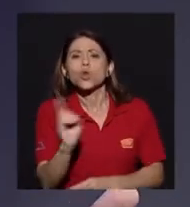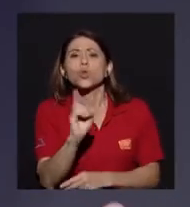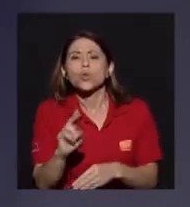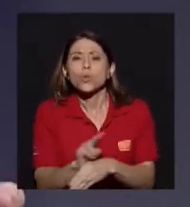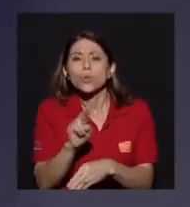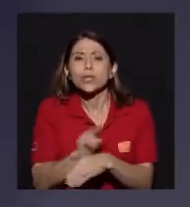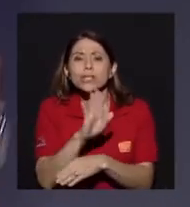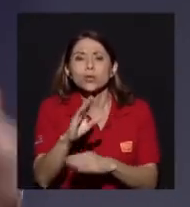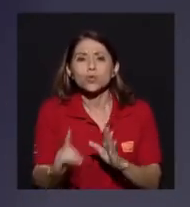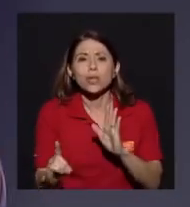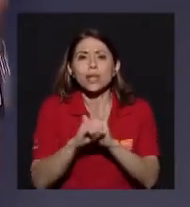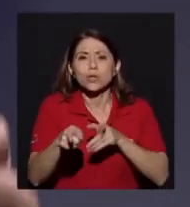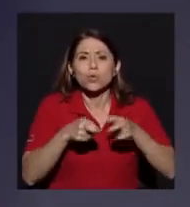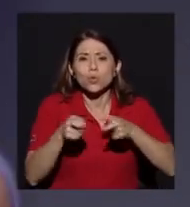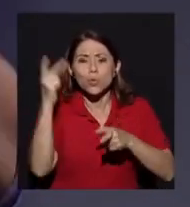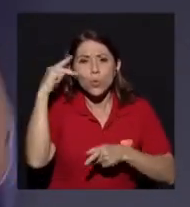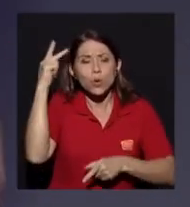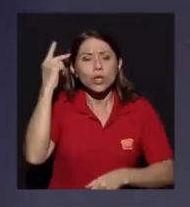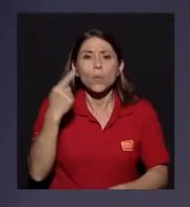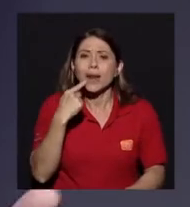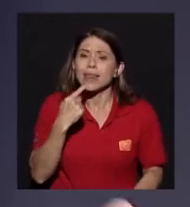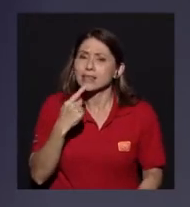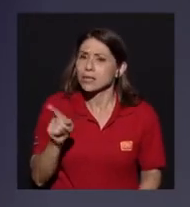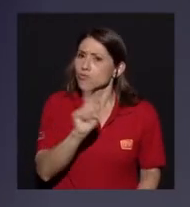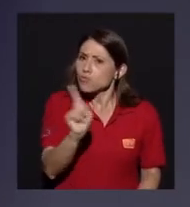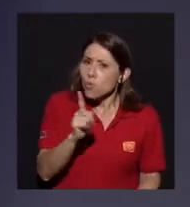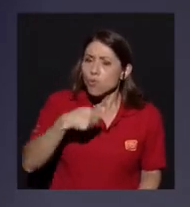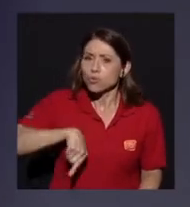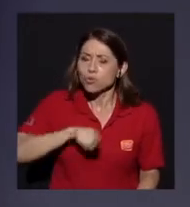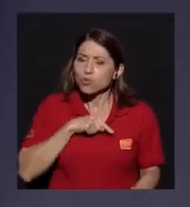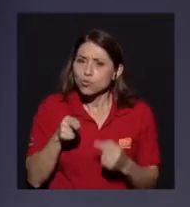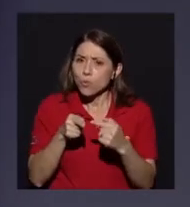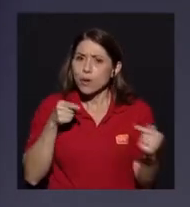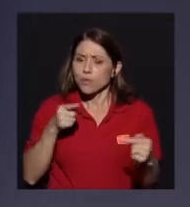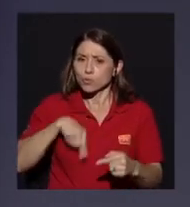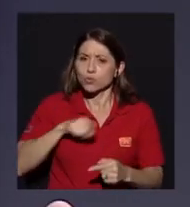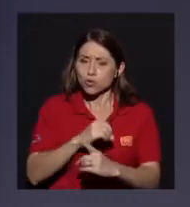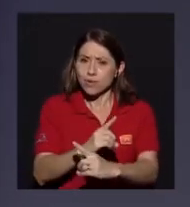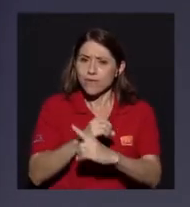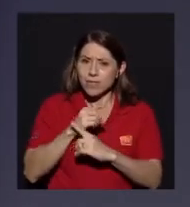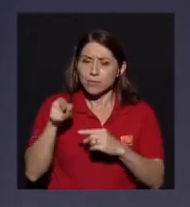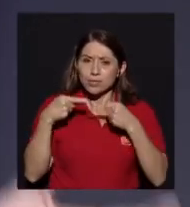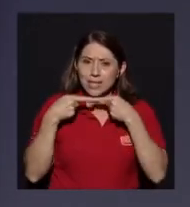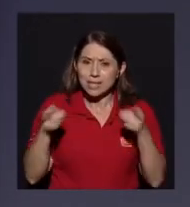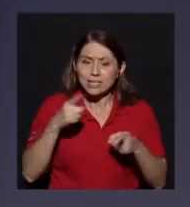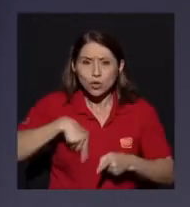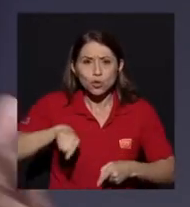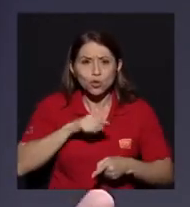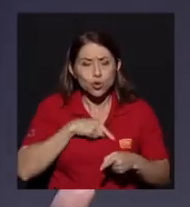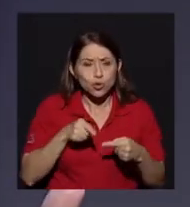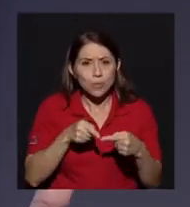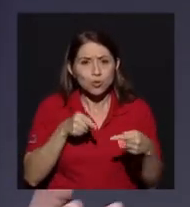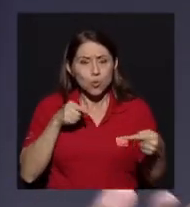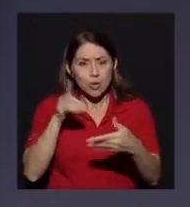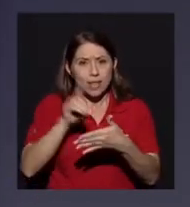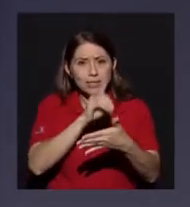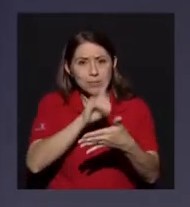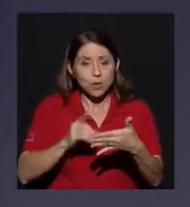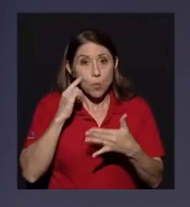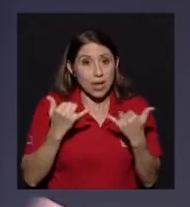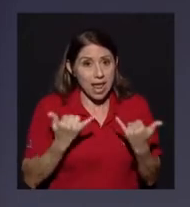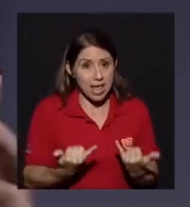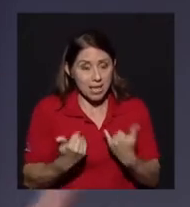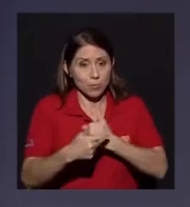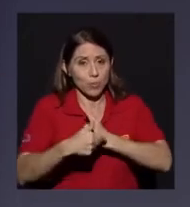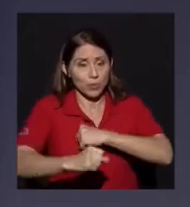control político para decir no nos oponemos defendemos este decreto estamos contra la discriminación porque ahora estamos en un momento en campaña